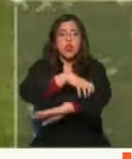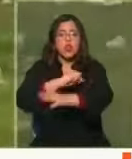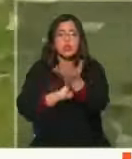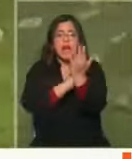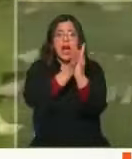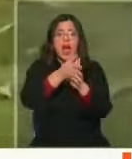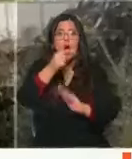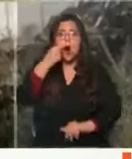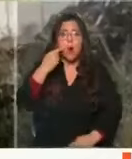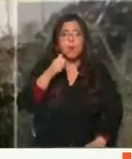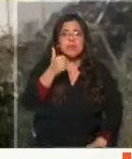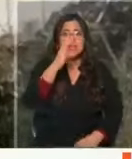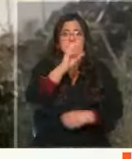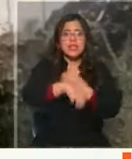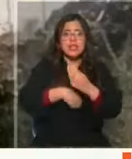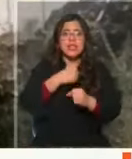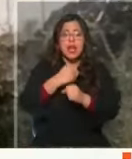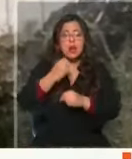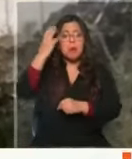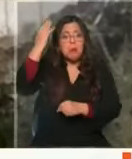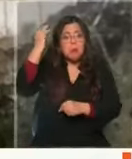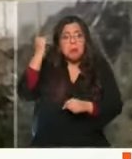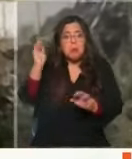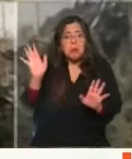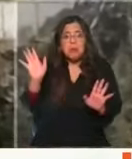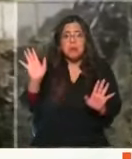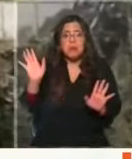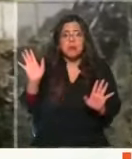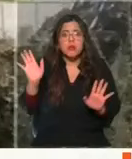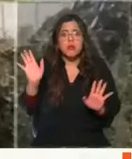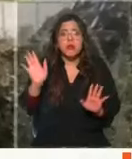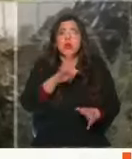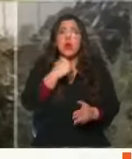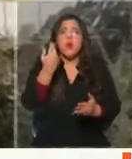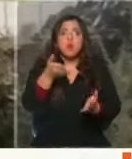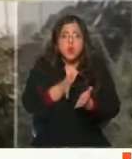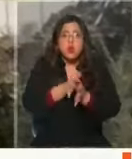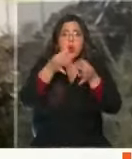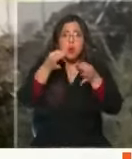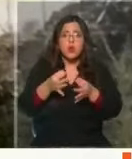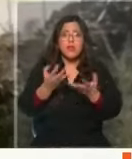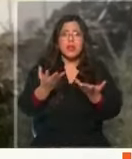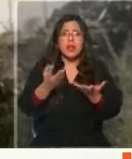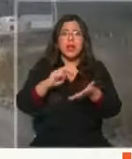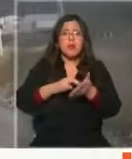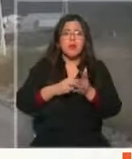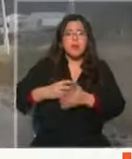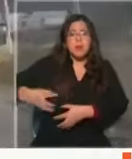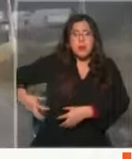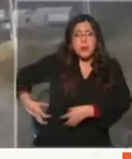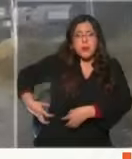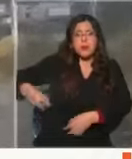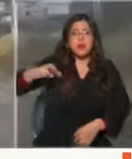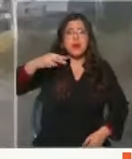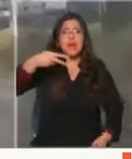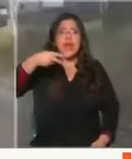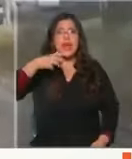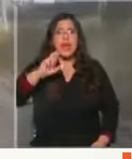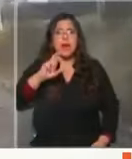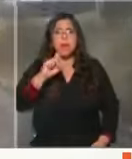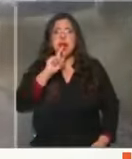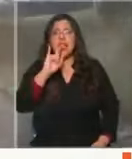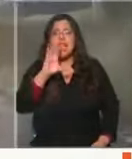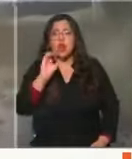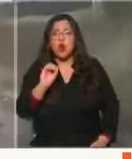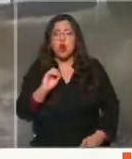hombre de 60 años no sabía o no lo tomó en cuenta, pero murió tras sufrir daño hepático fulminante tras consumir uno de estos hongos silvestres